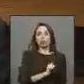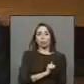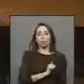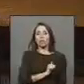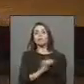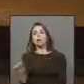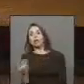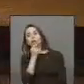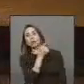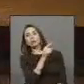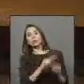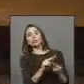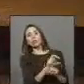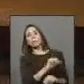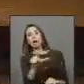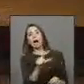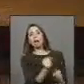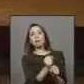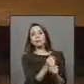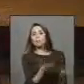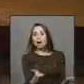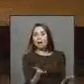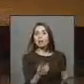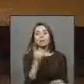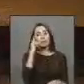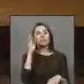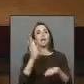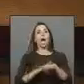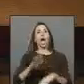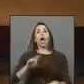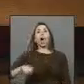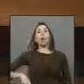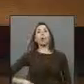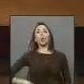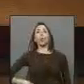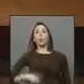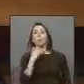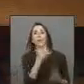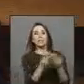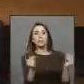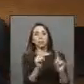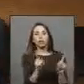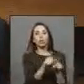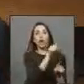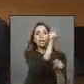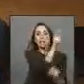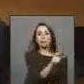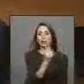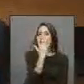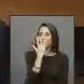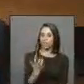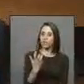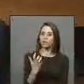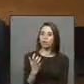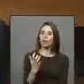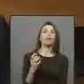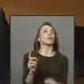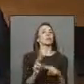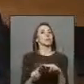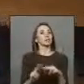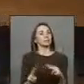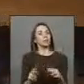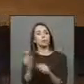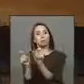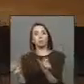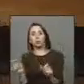pueda ser acusada de negligencia inexcusable? Este no es una mera culpa simple. Esto requiere un ánimo casi doloso de actuar.